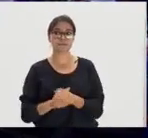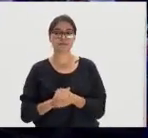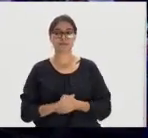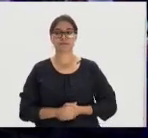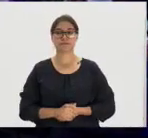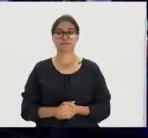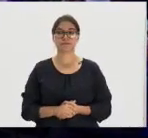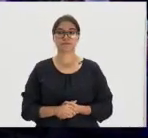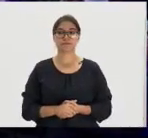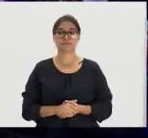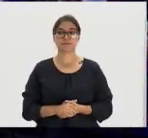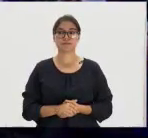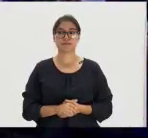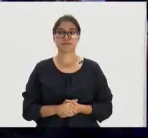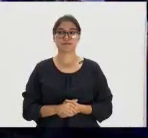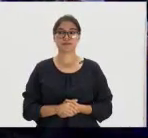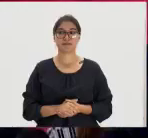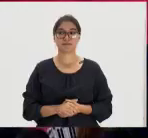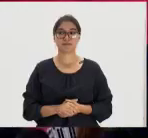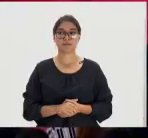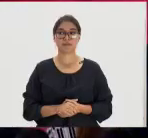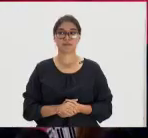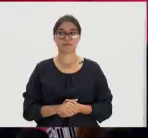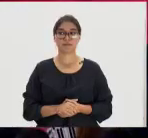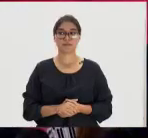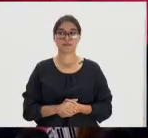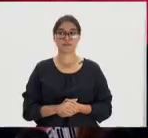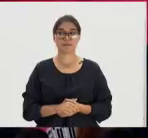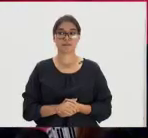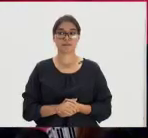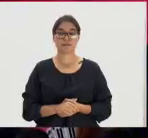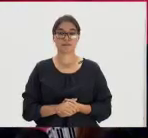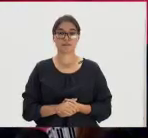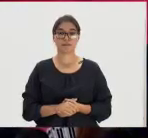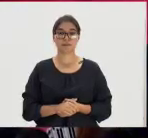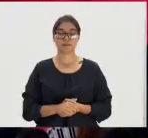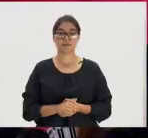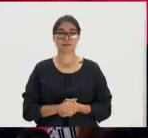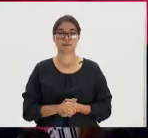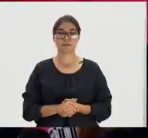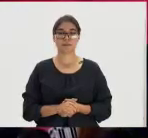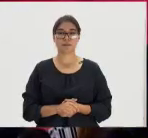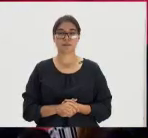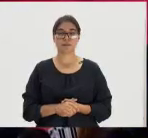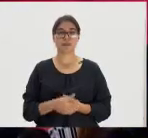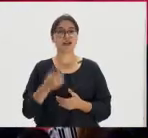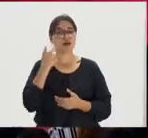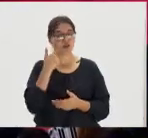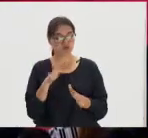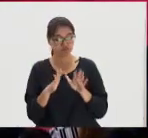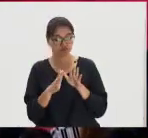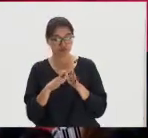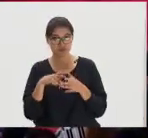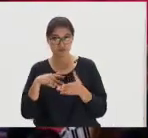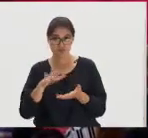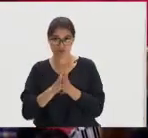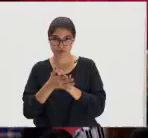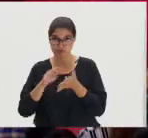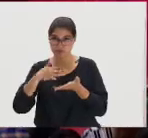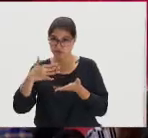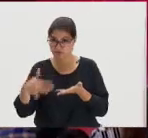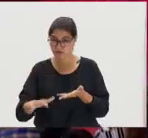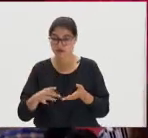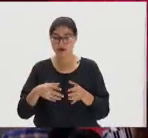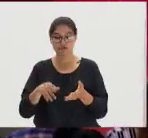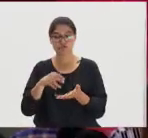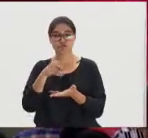mediodía que se va a sentar en la casa, todo mundo feliz, ya listo el rimero de tortilla, la cuajadita puesta en el centro, el poco de sal hasta con agua. Amén.